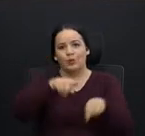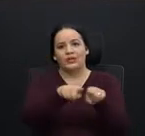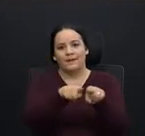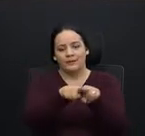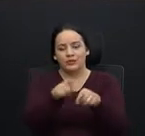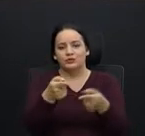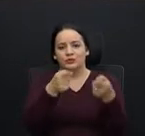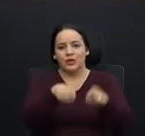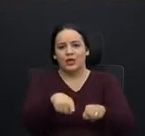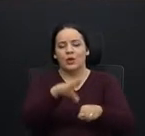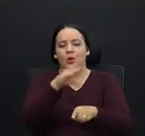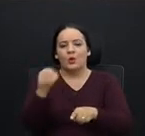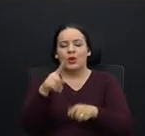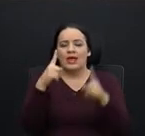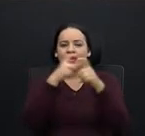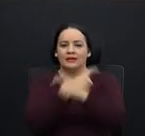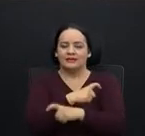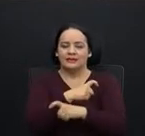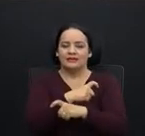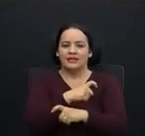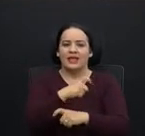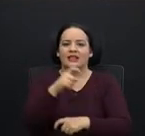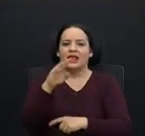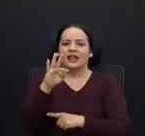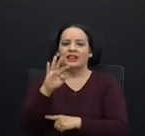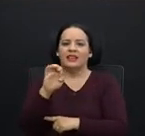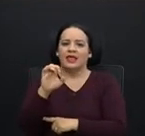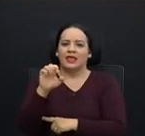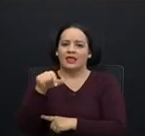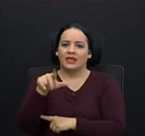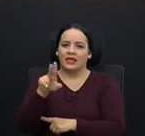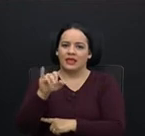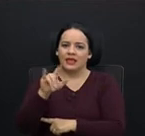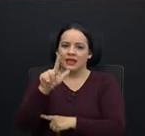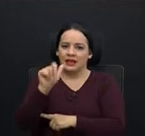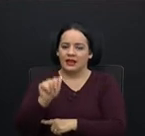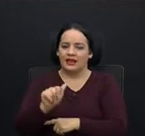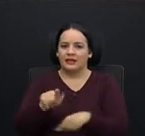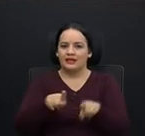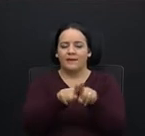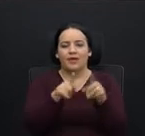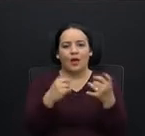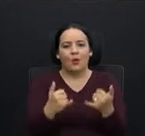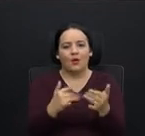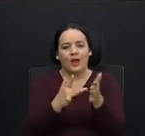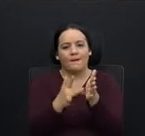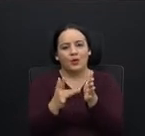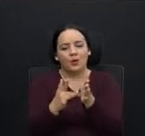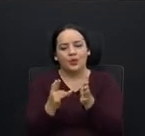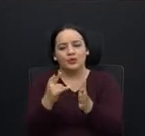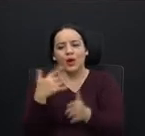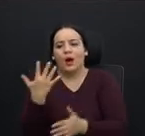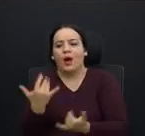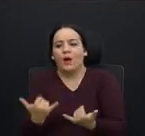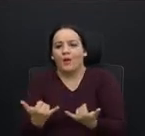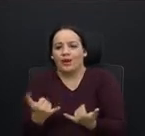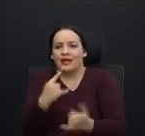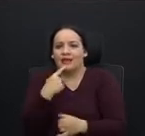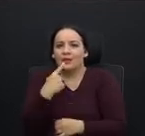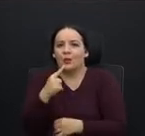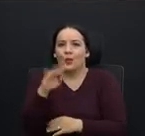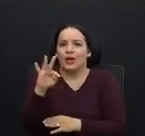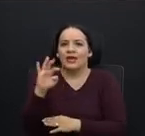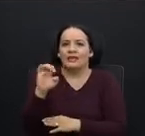crisis del tequila. Bueno, aprovecho también, ahora que menciono tequila,